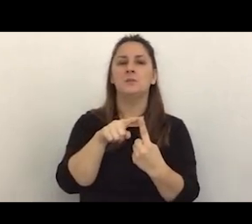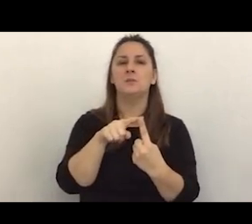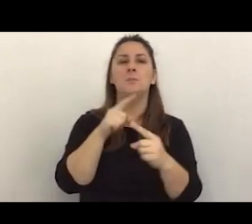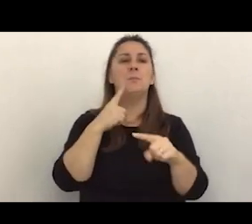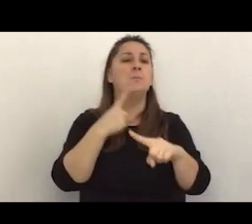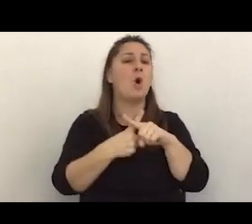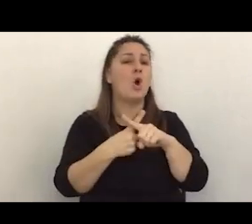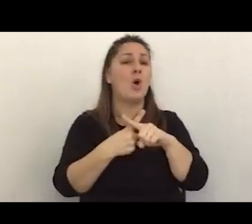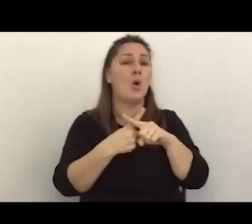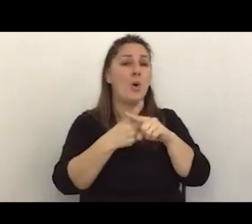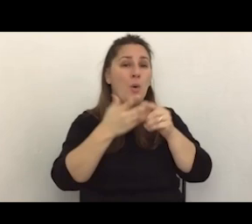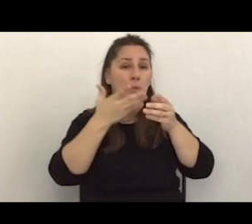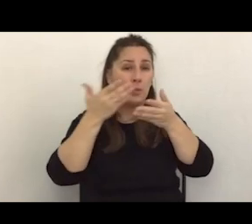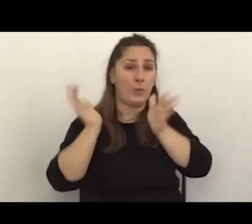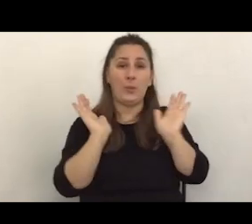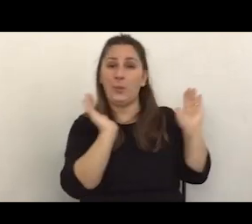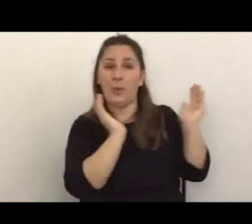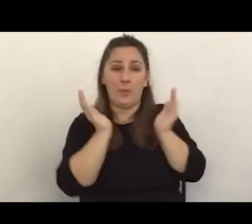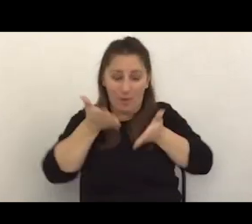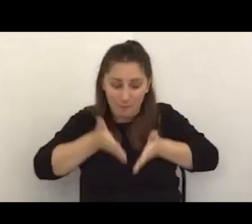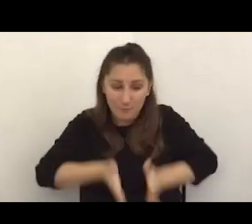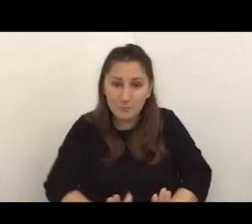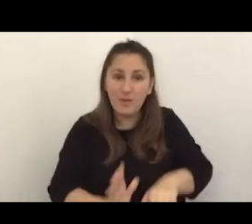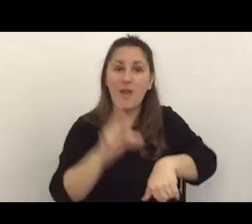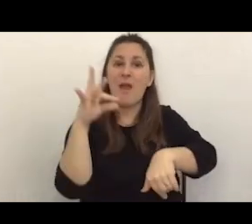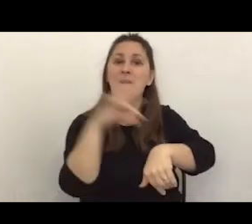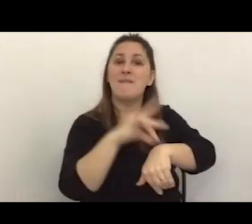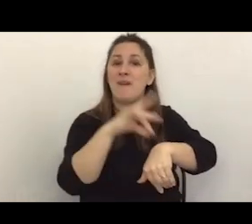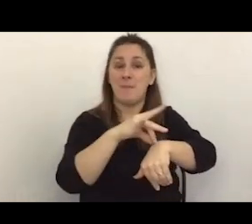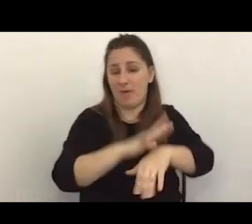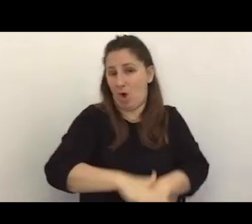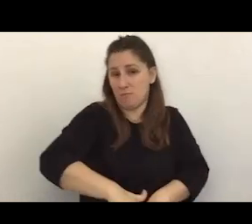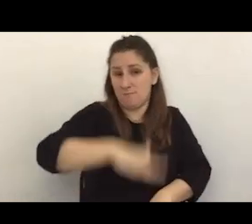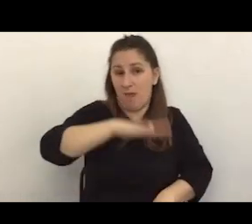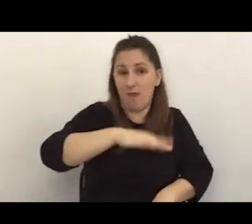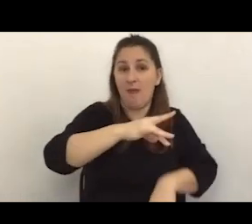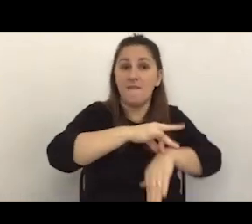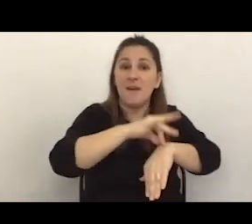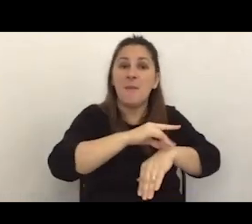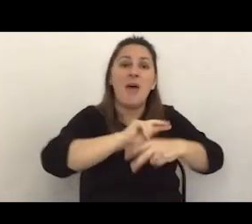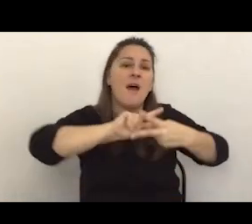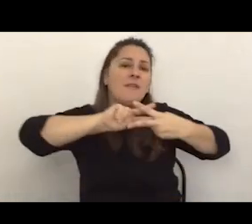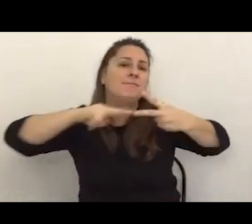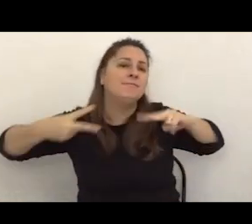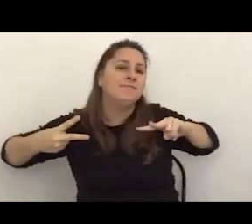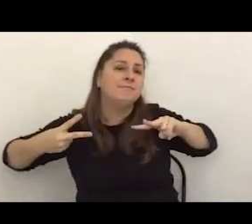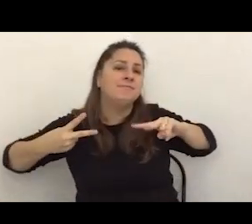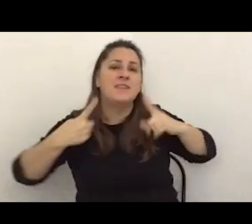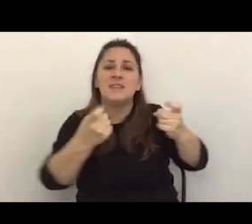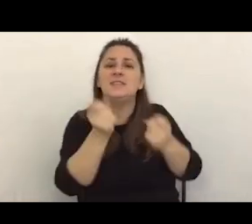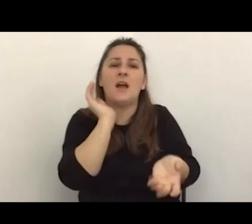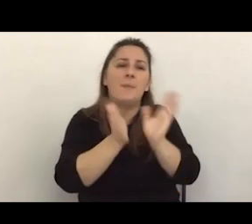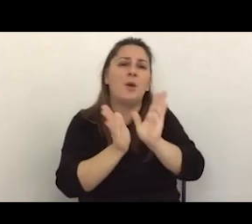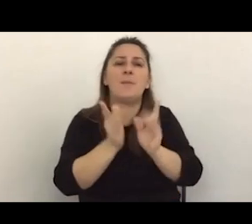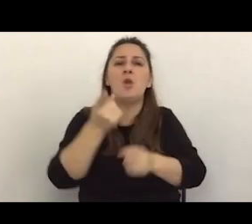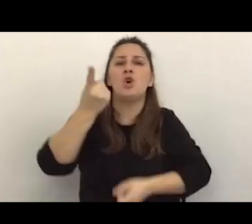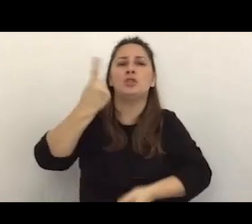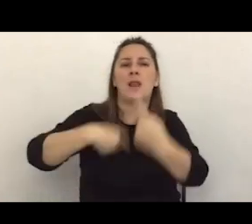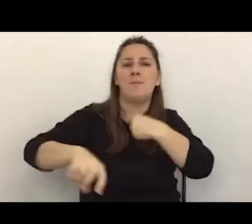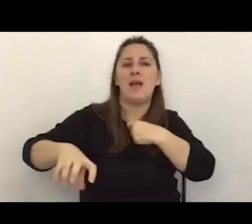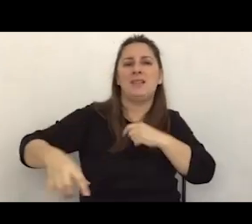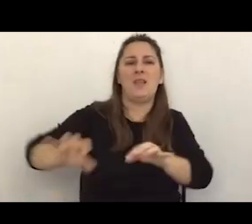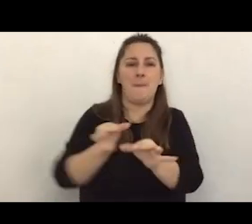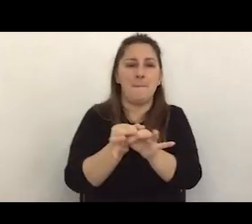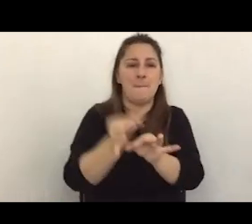enfermedades de tipo genética y su tratamiento. El niño necesita un trasplante de médula ósea y